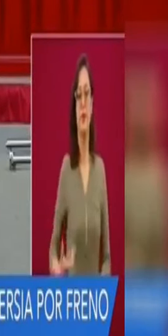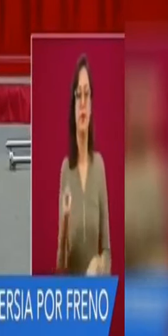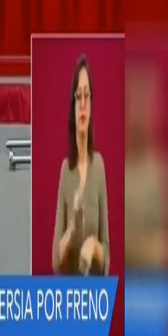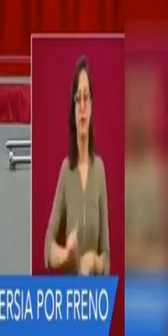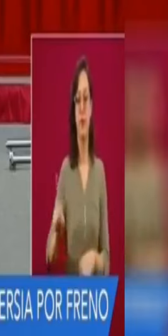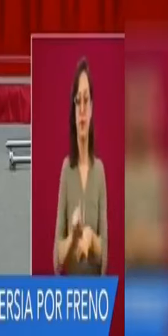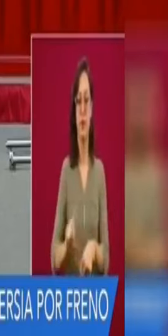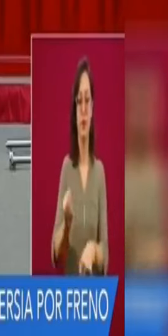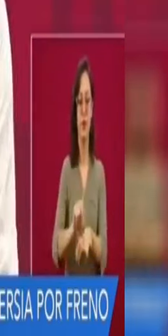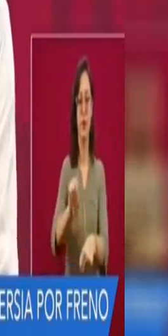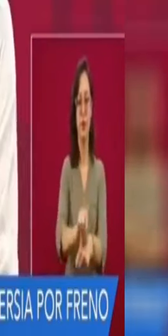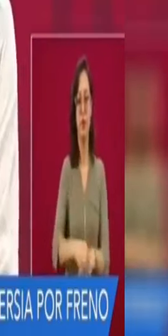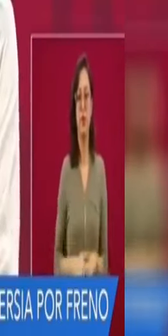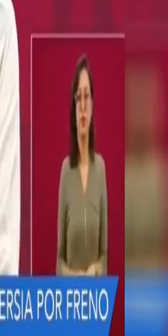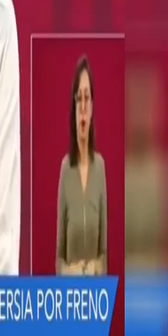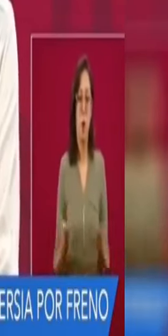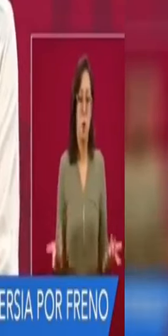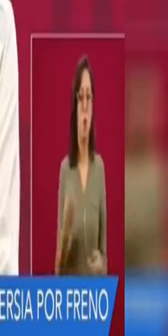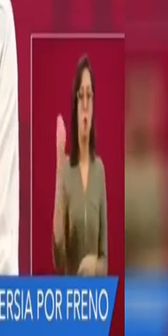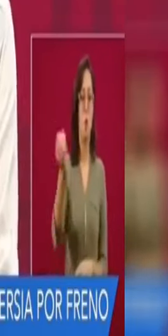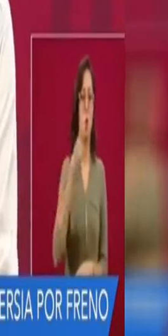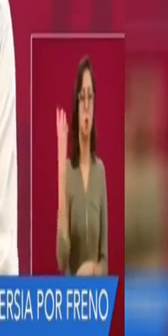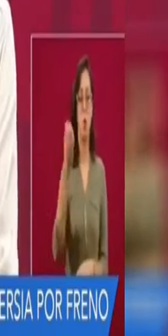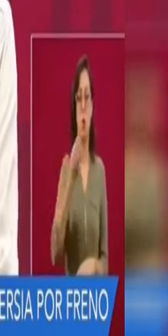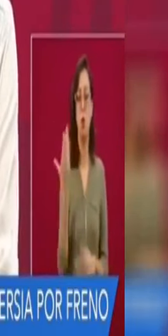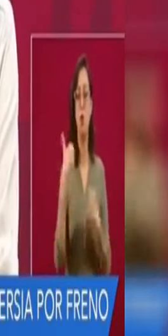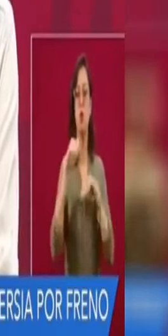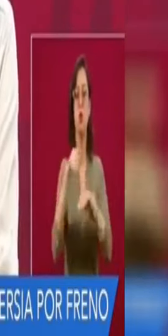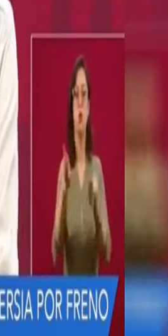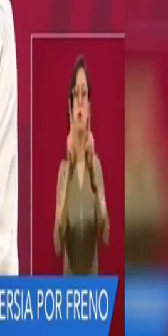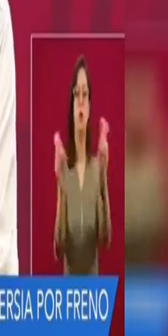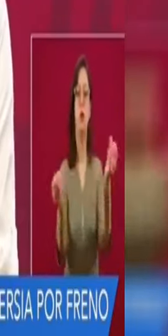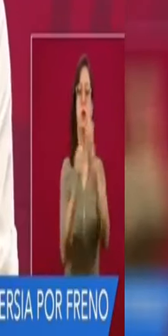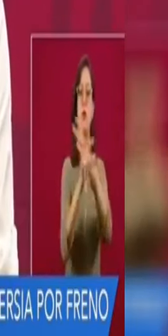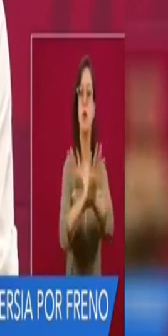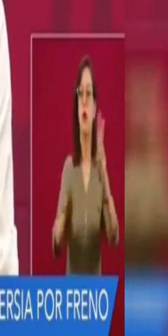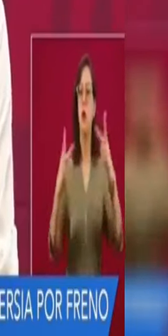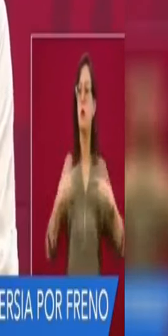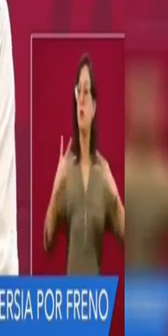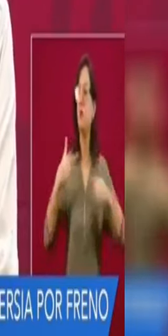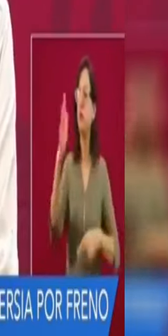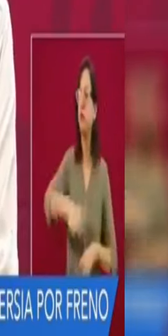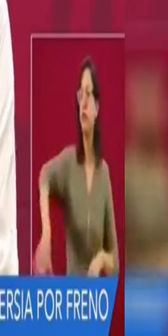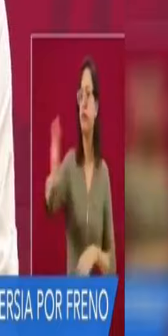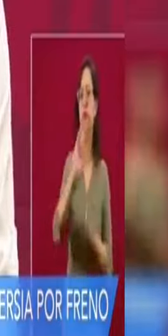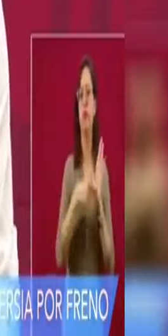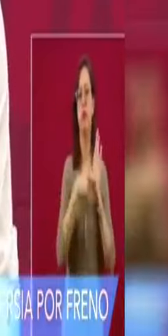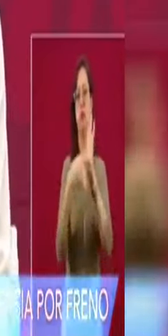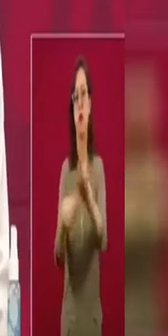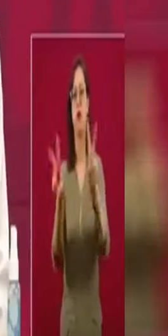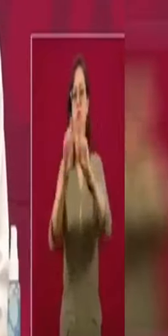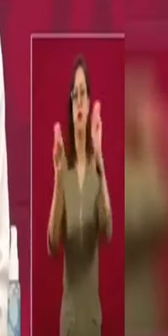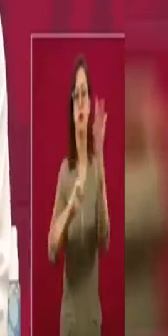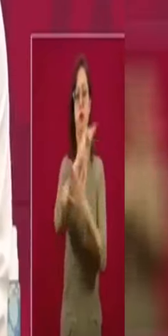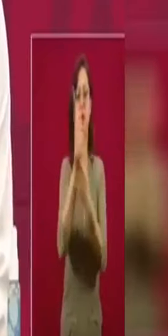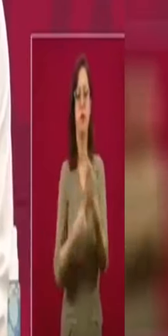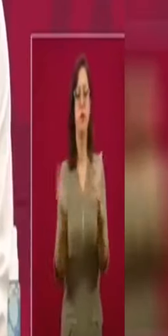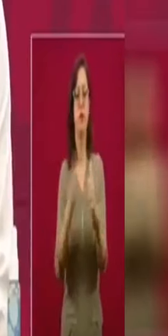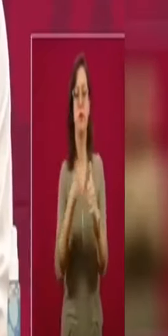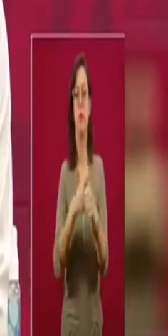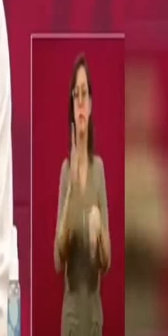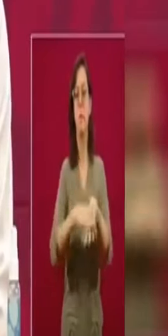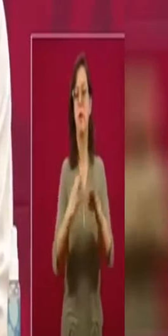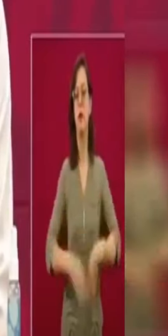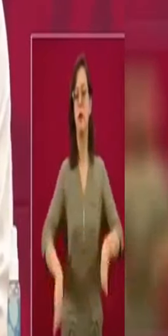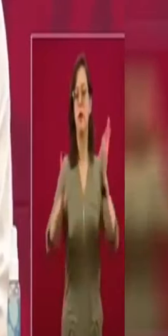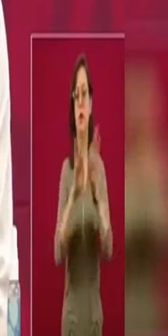portados. Por lo que hicieron un llamado al sector privado a cumplir con las nuevas reglas. Calladitos se ven más bonitos, empresarios. El gran riesgo al cual nos podemos